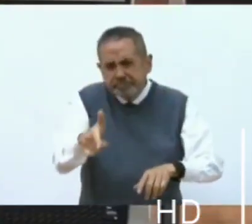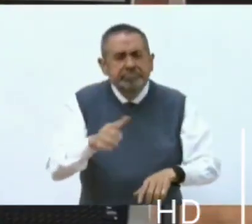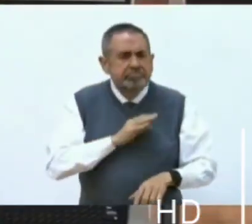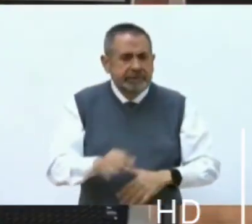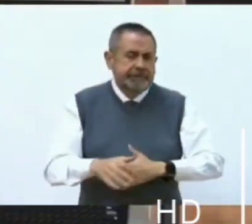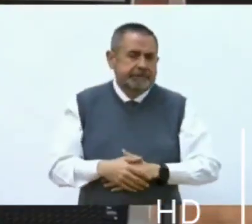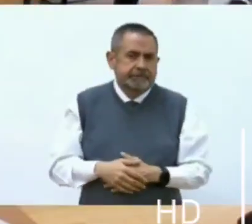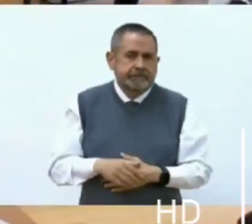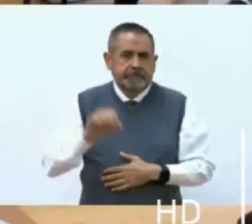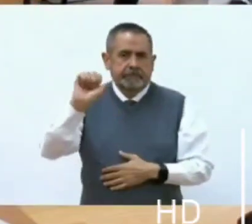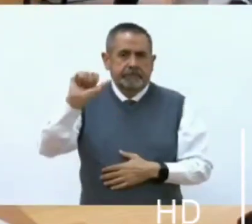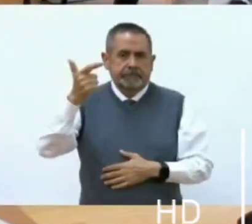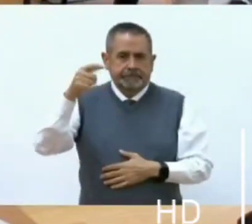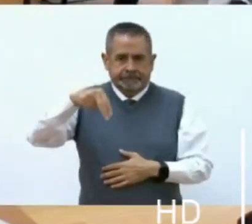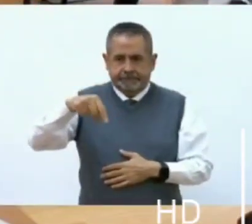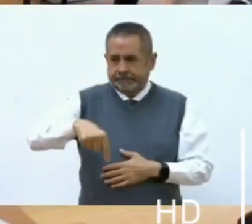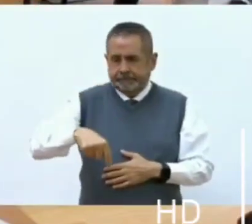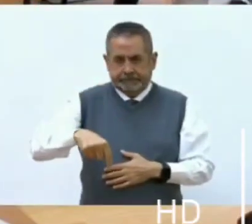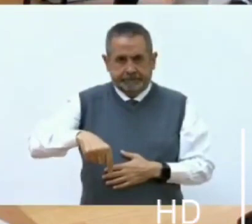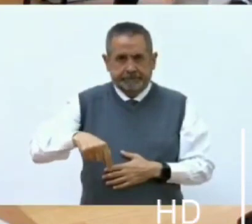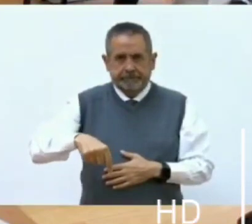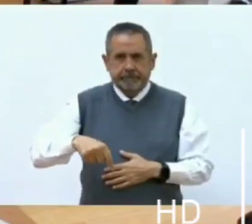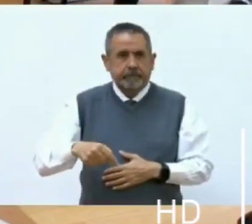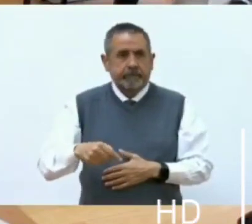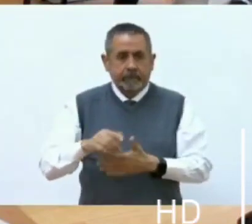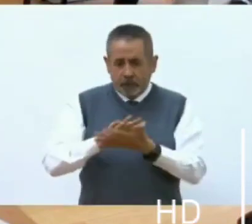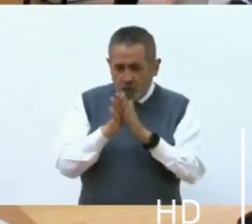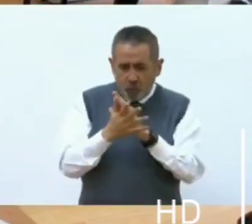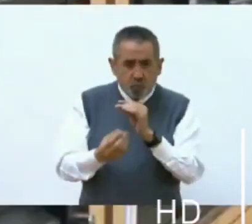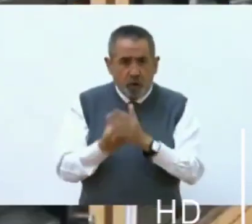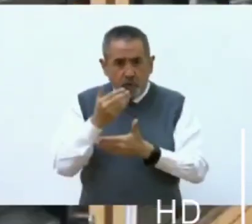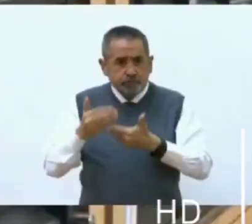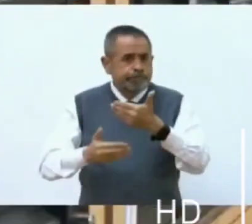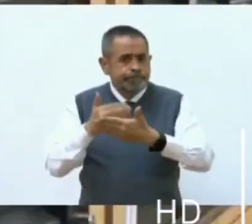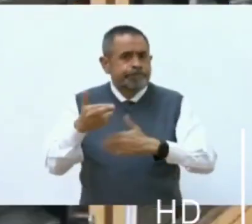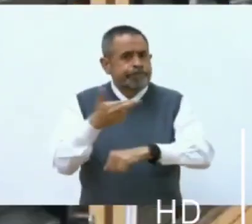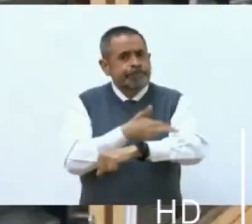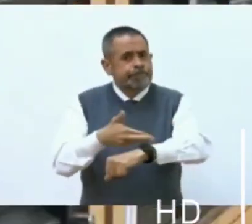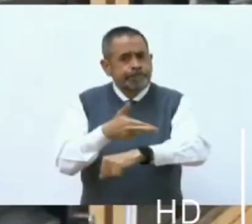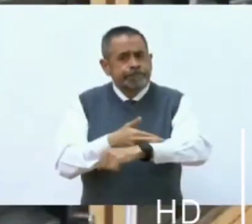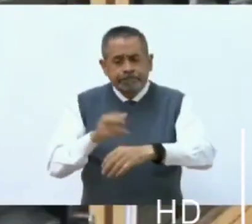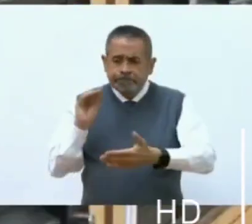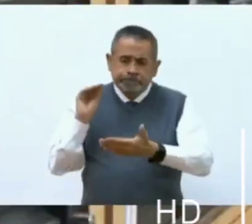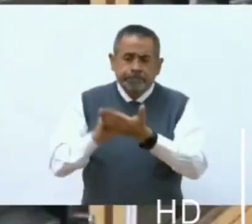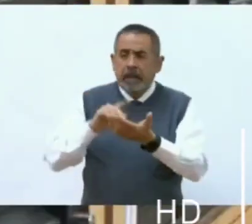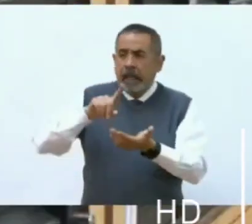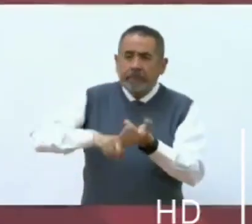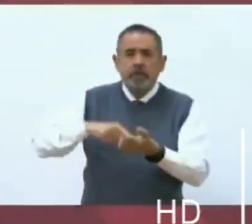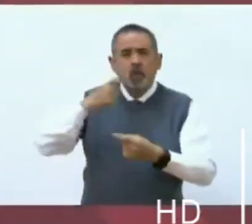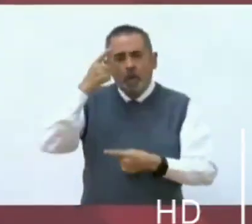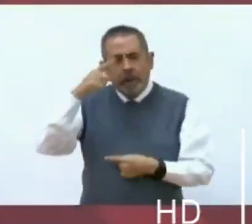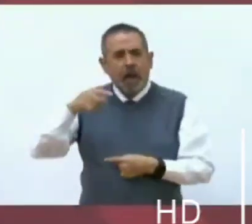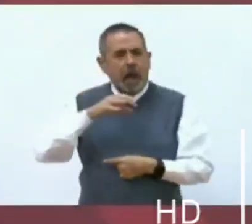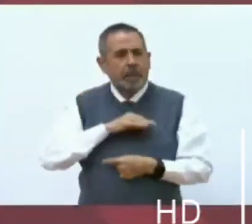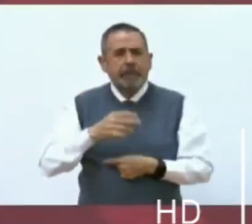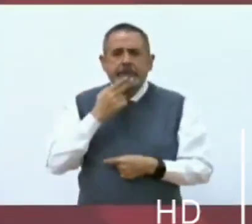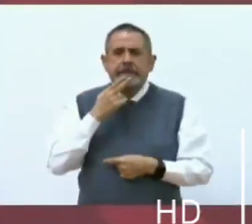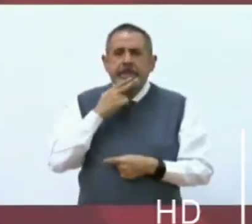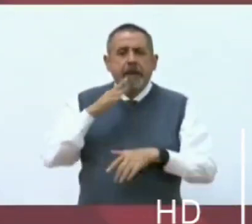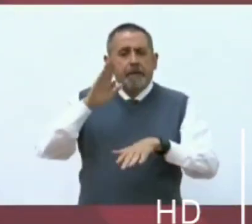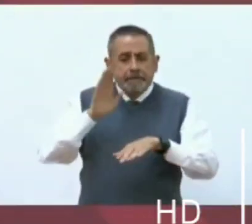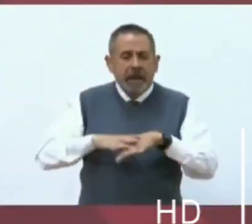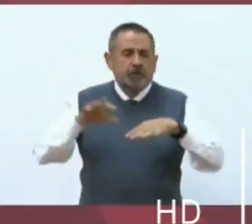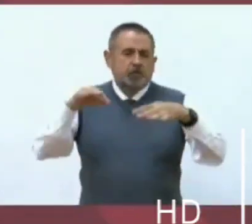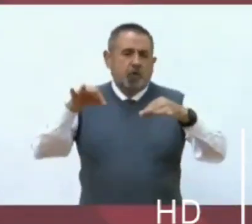El Archivo General de la Nación actualizó sus procedimientos internos para poder recibir más